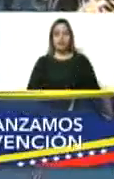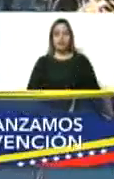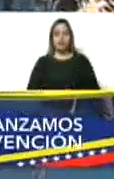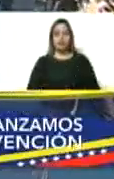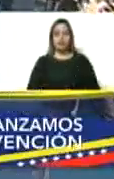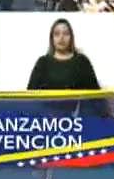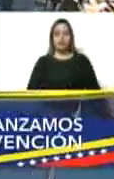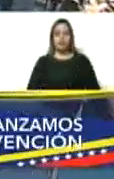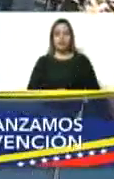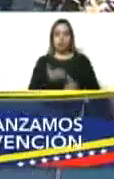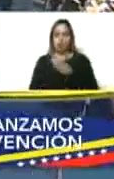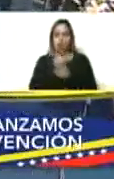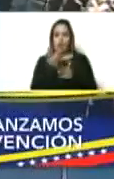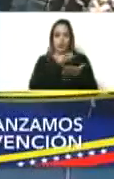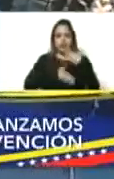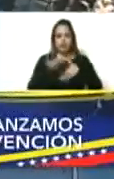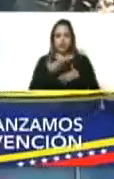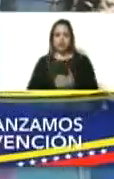Para compartir,